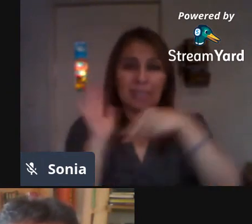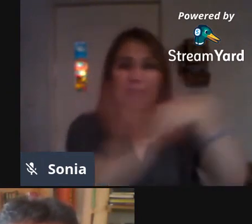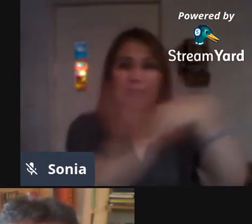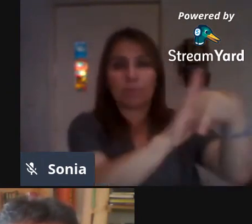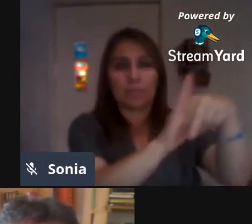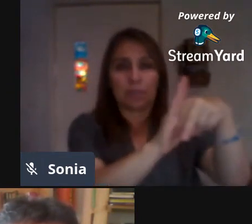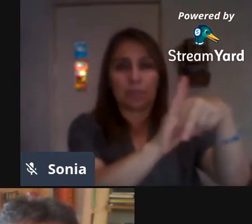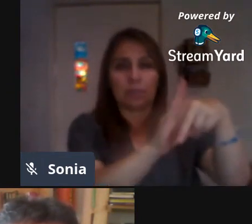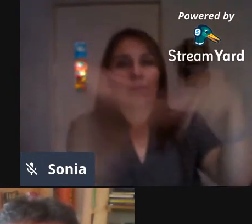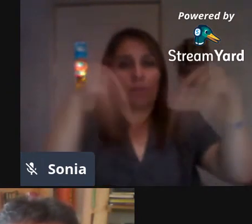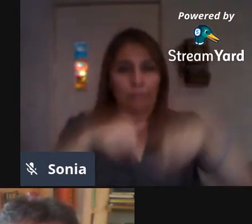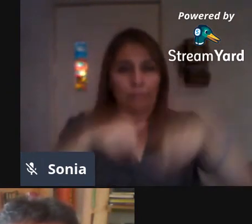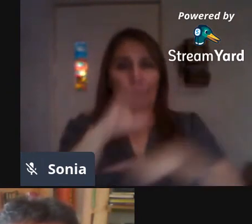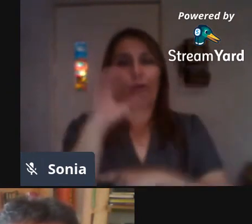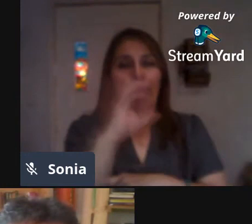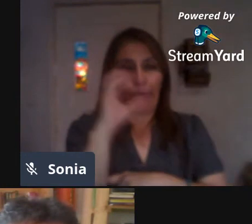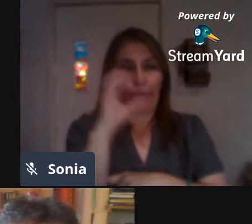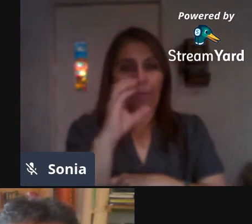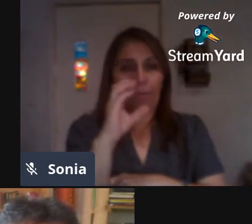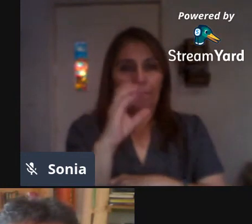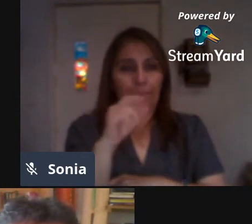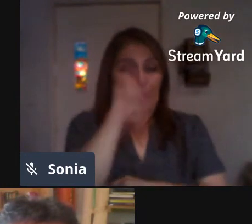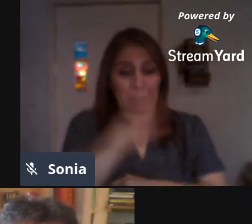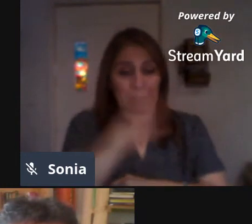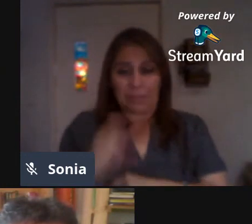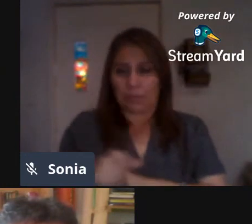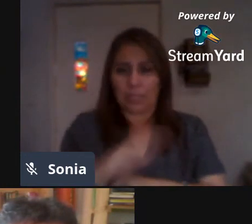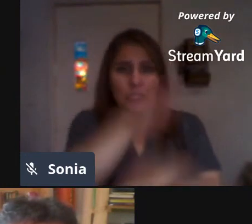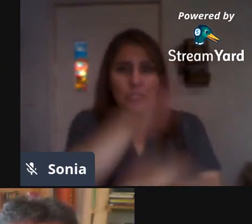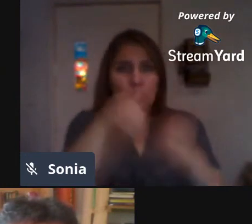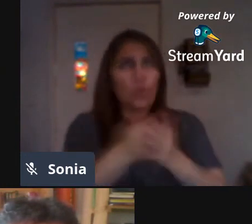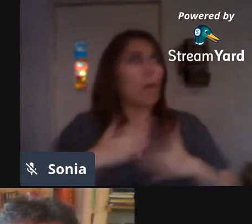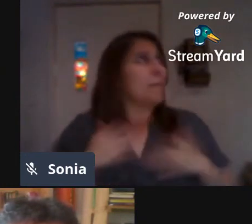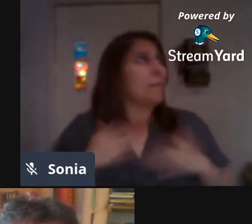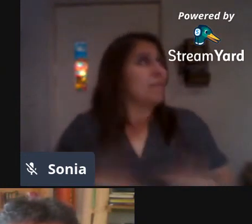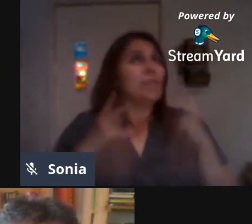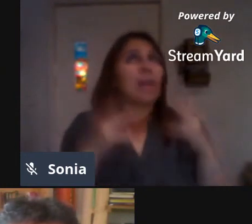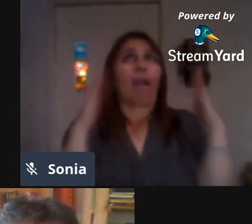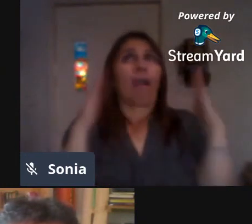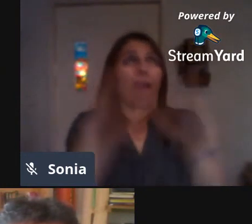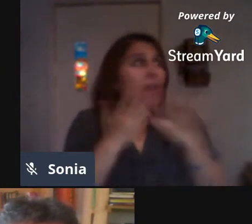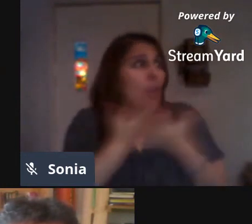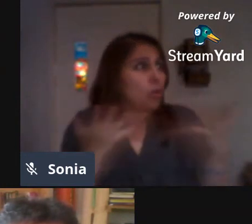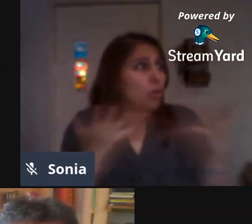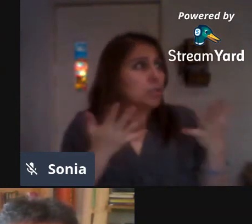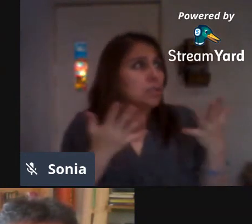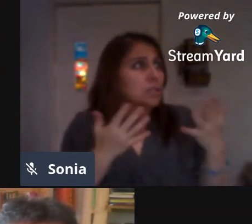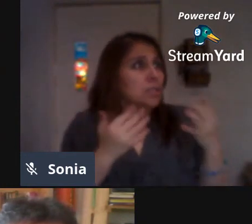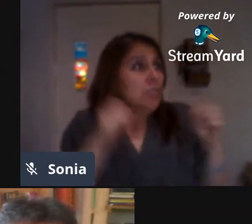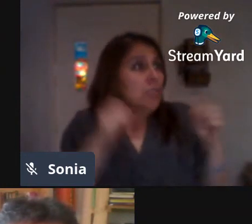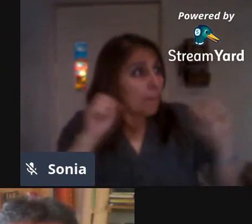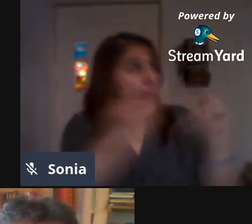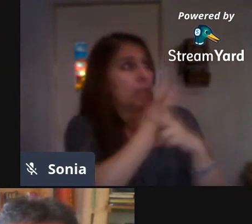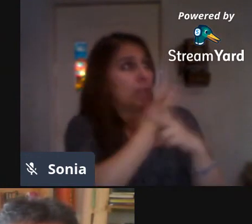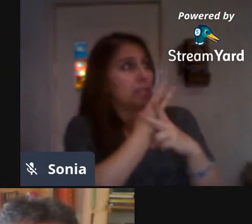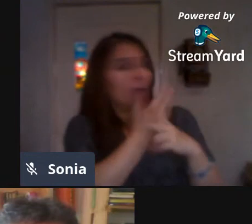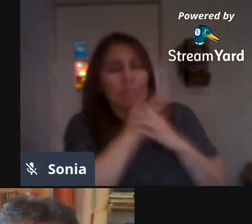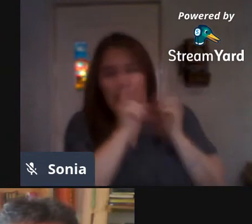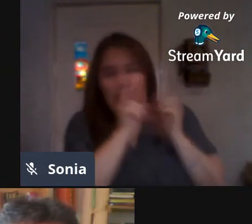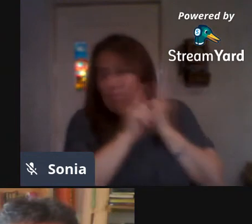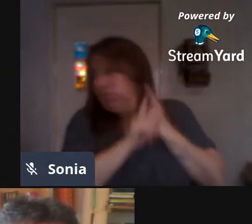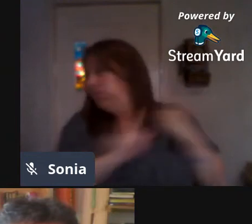todo lo que ha sido significado su vida en un lugar con tal de salvar su vida y si han sido capaces muchos de